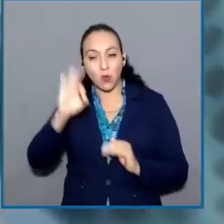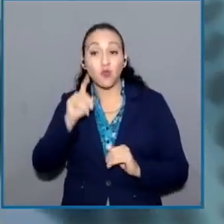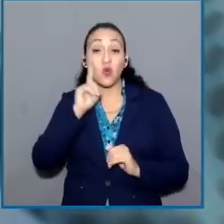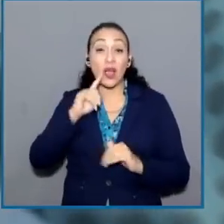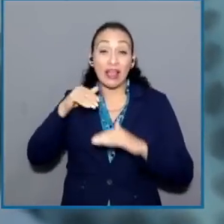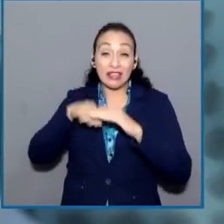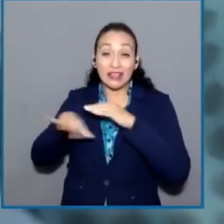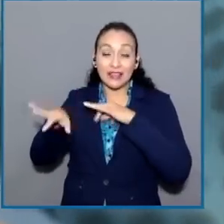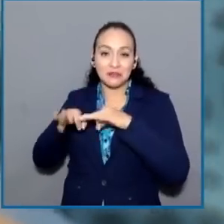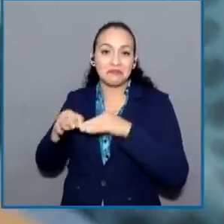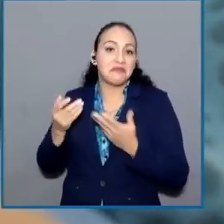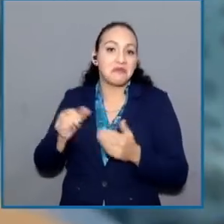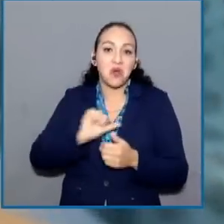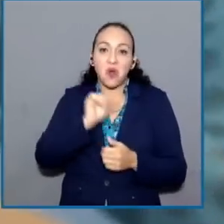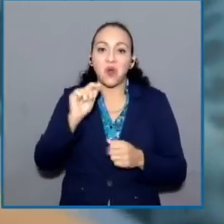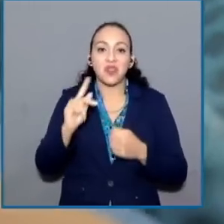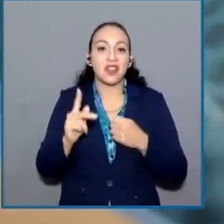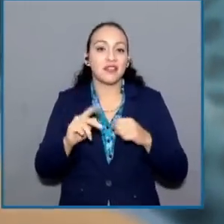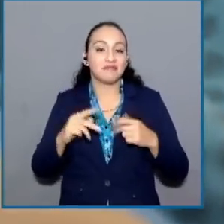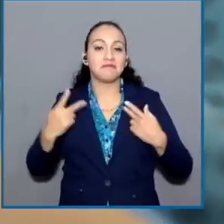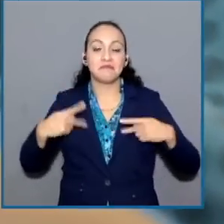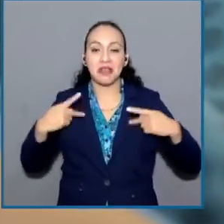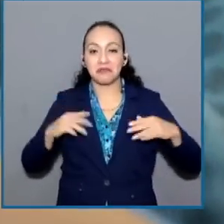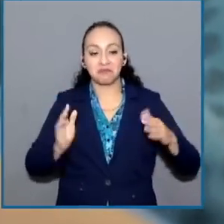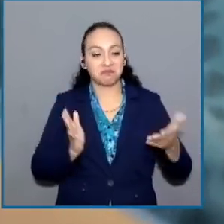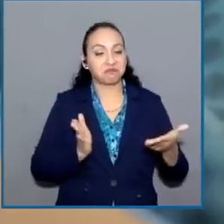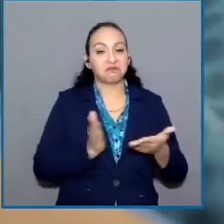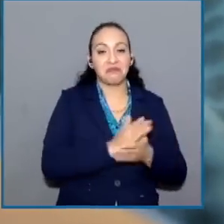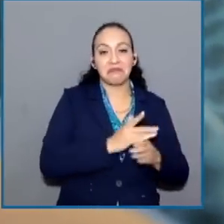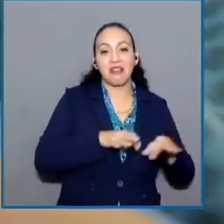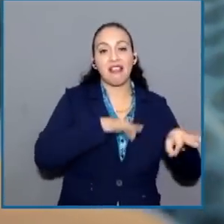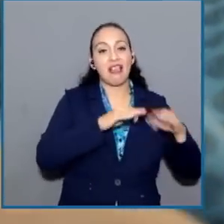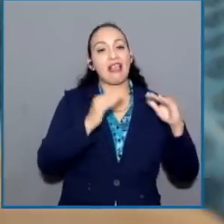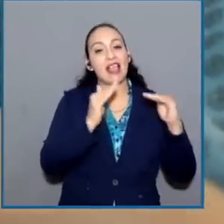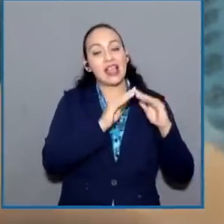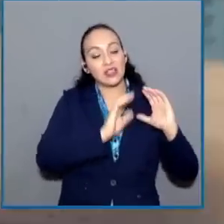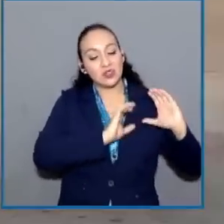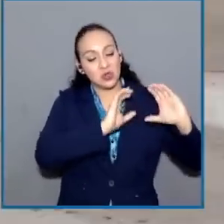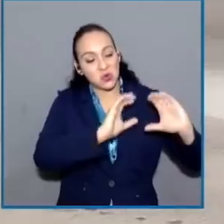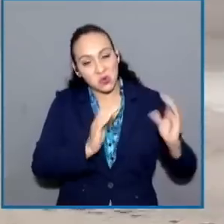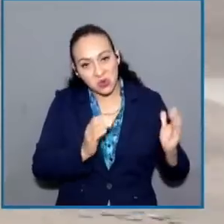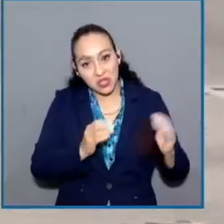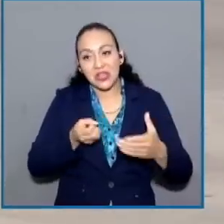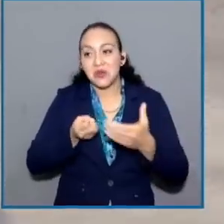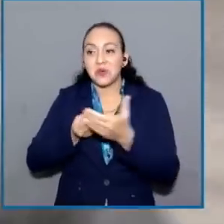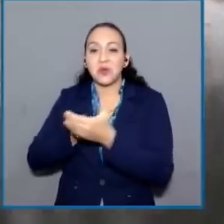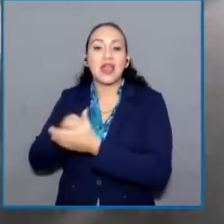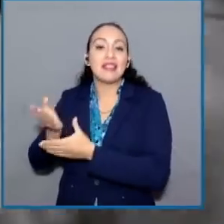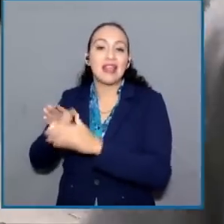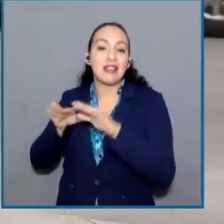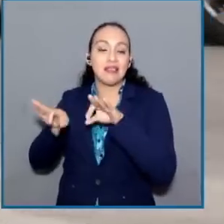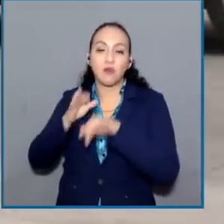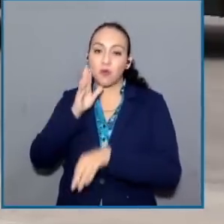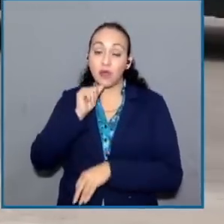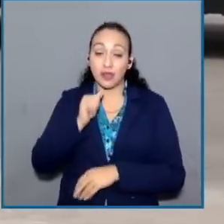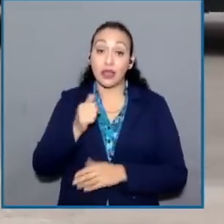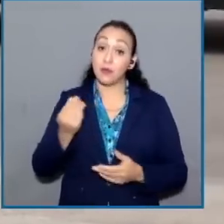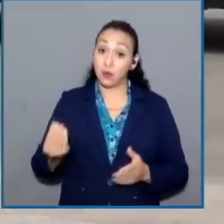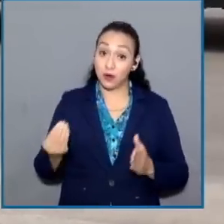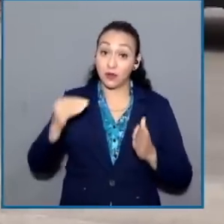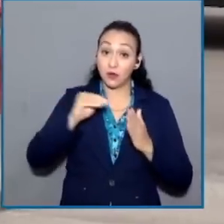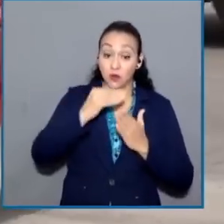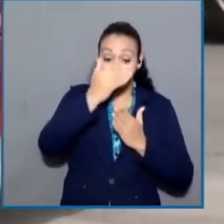organizaciones nacionales e internacionales presentaron un decálogo para una política integral de cuidados, el cual propone reconocer